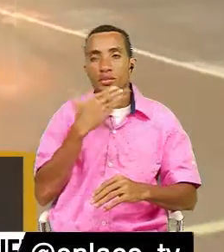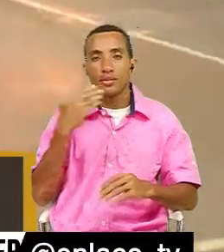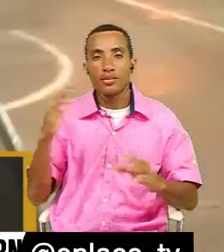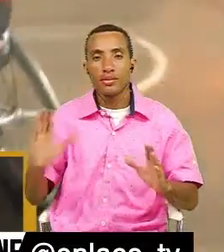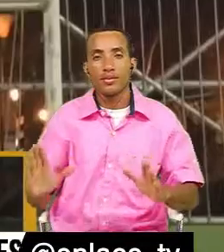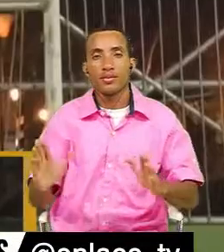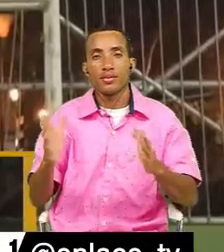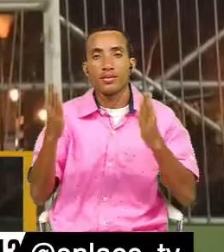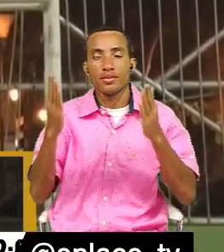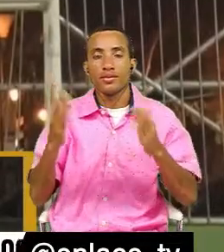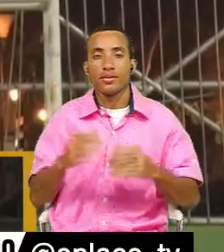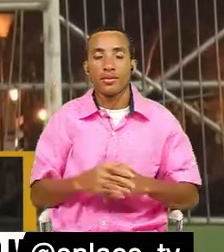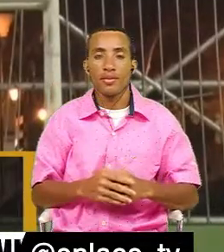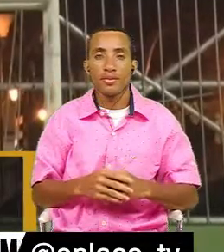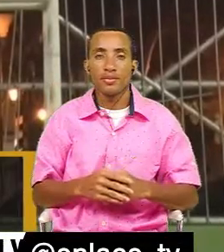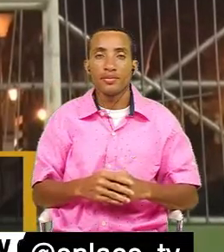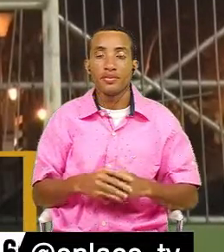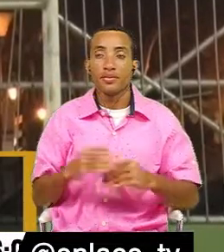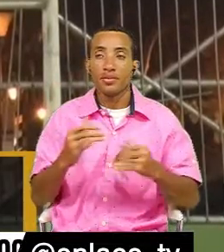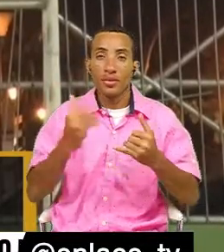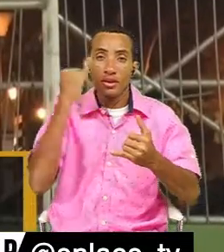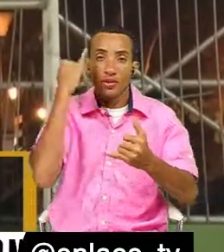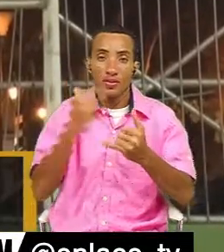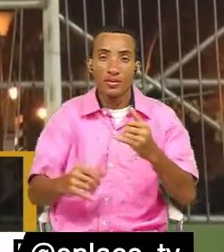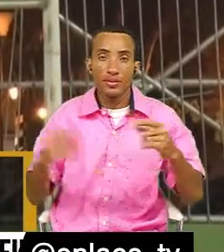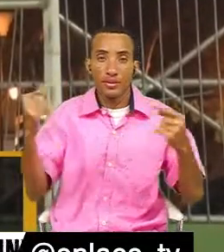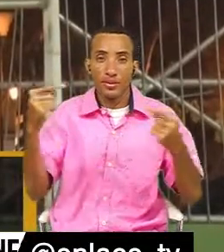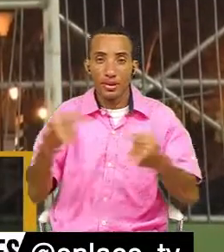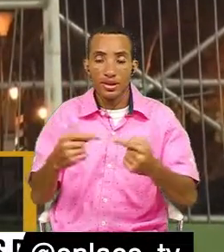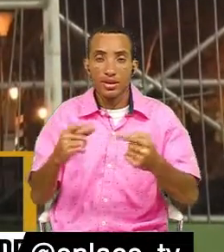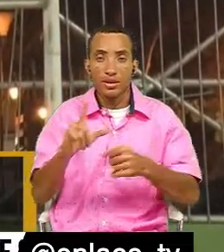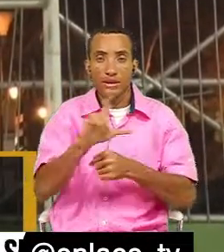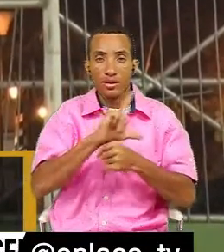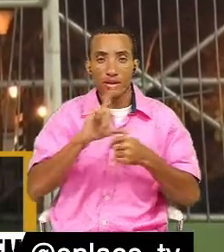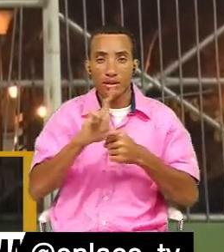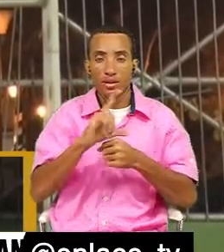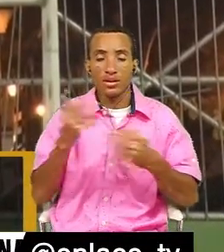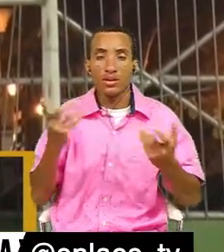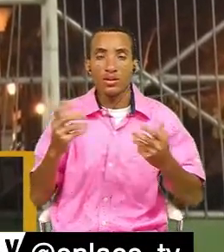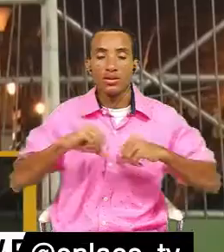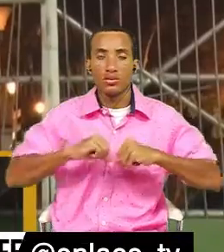Ahorita final de una Interliga en Bogotá, en